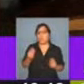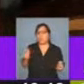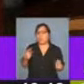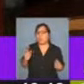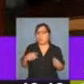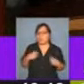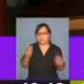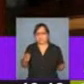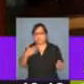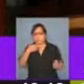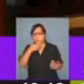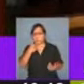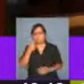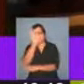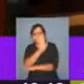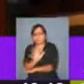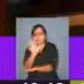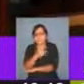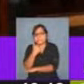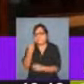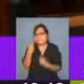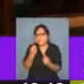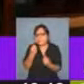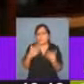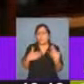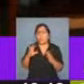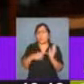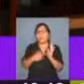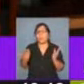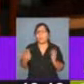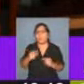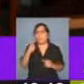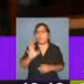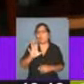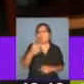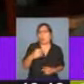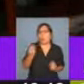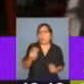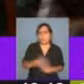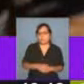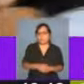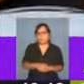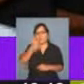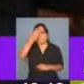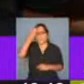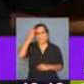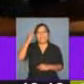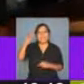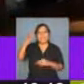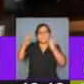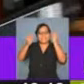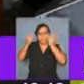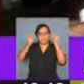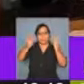afectados o que están en la incertidumbre de que no sabemos qué es lo que va a pasar, ¿no? Así que, bueno, esa preocupación creo que es